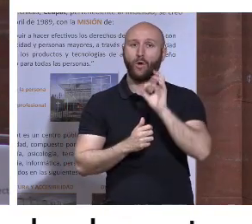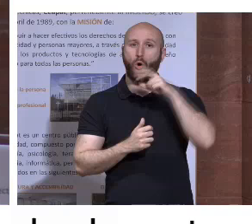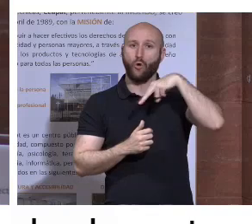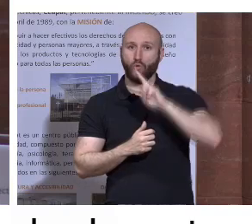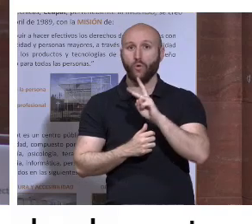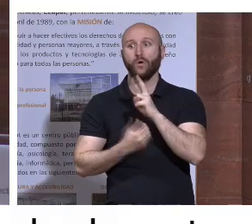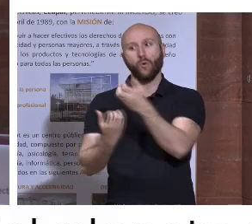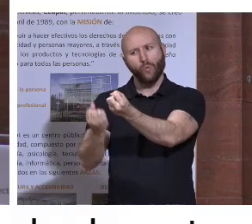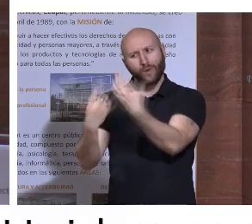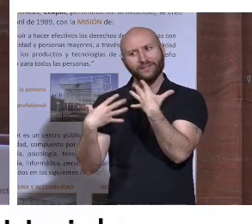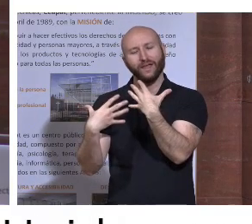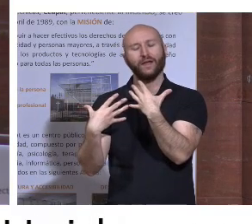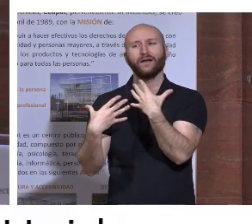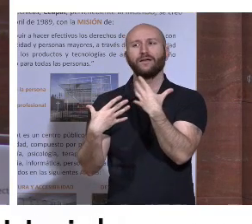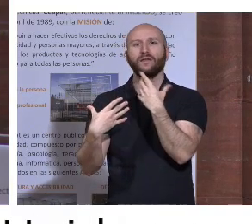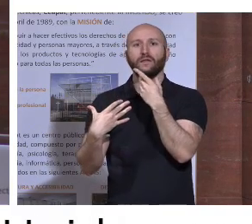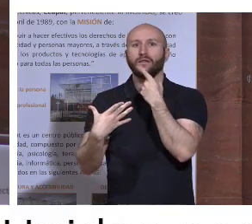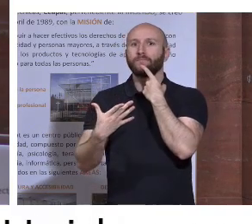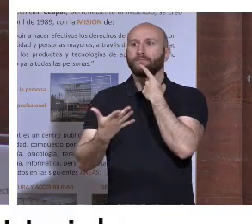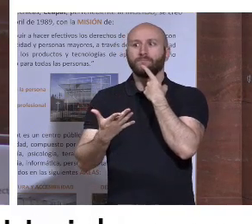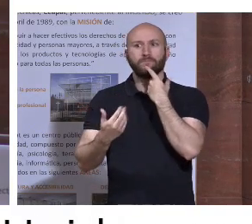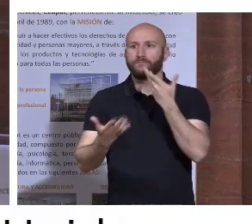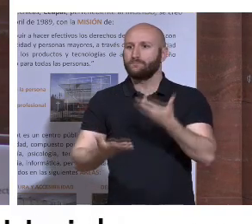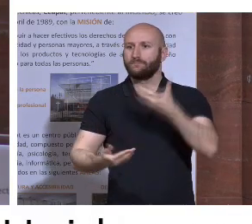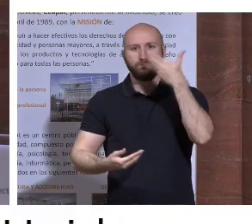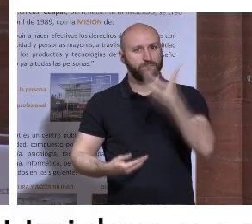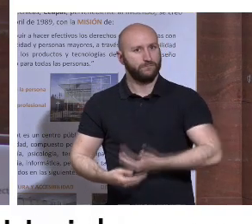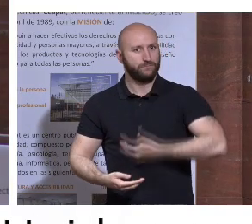nos dicen, es importantísimo